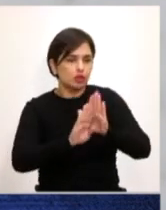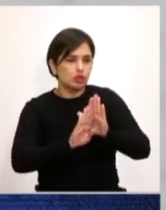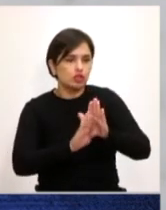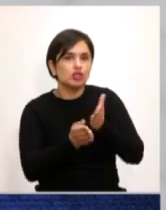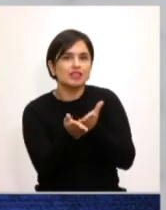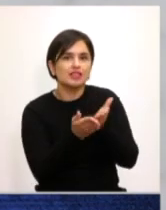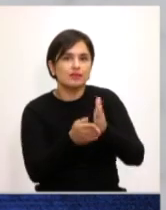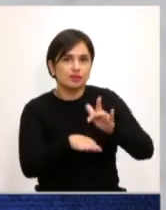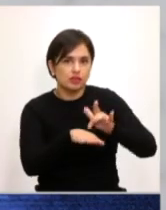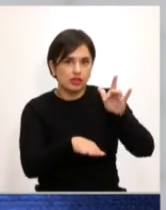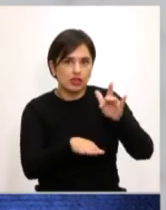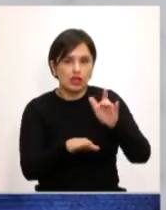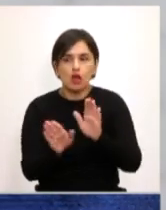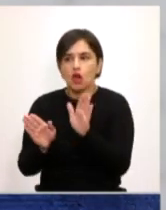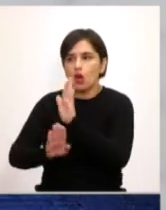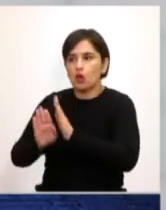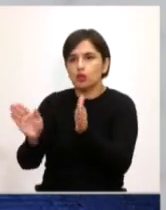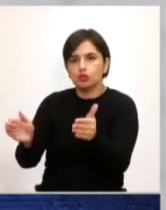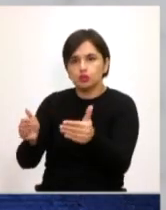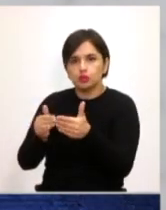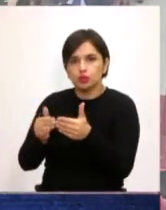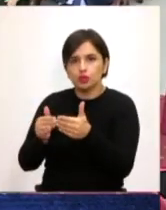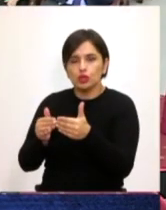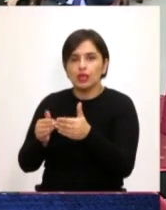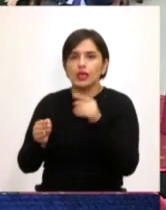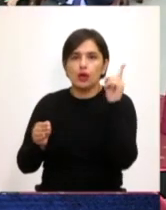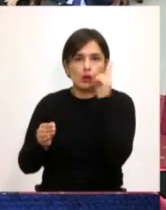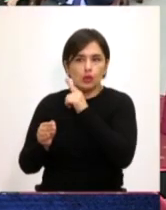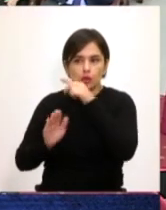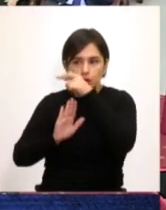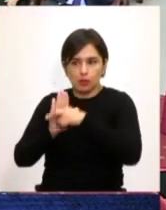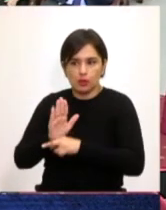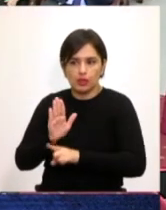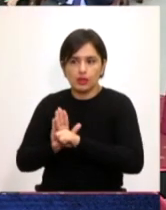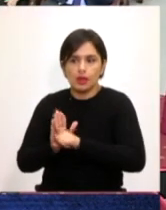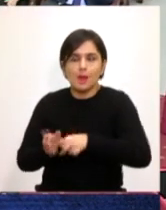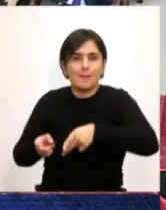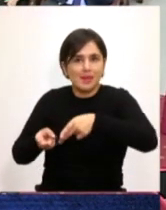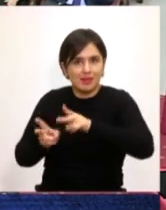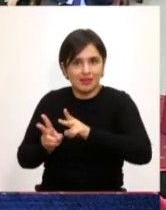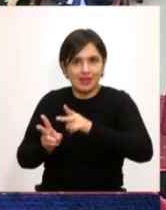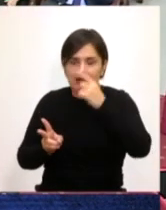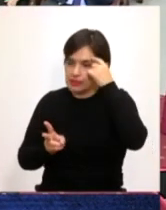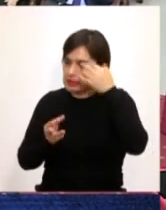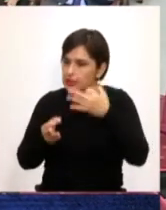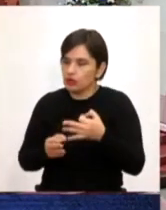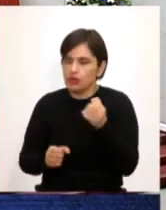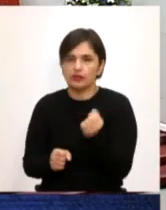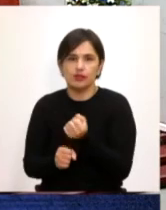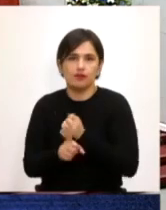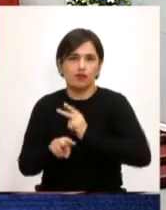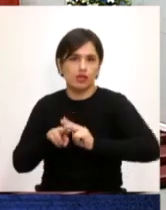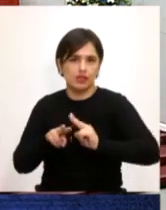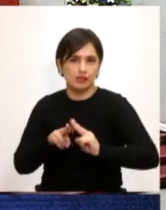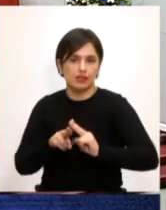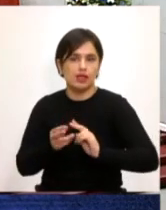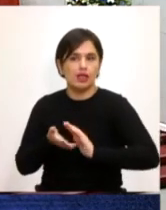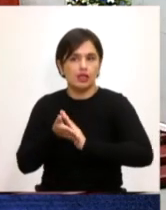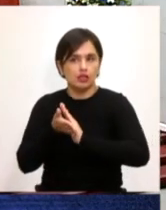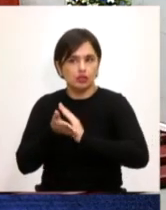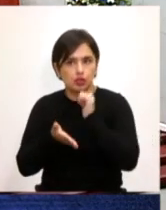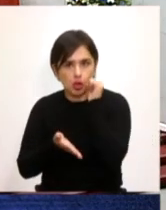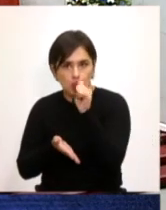resguardo de zonas fronterizas. Este último proyecto permitirá dar mayor certeza a la labor que realizan todos los